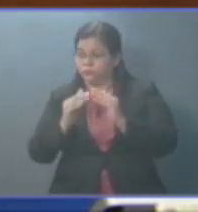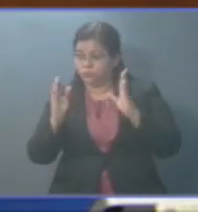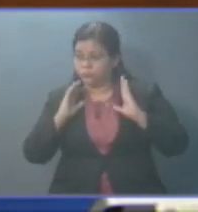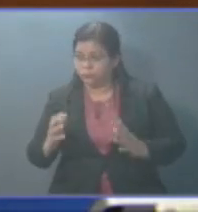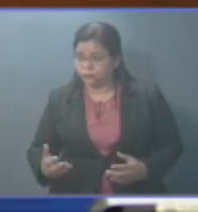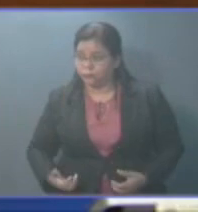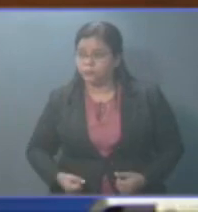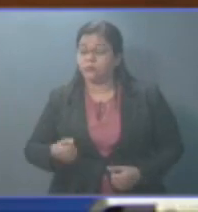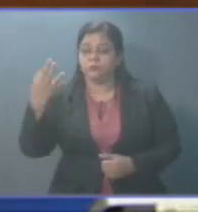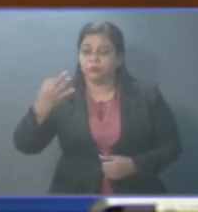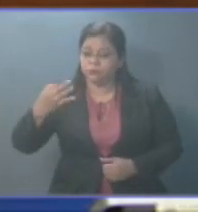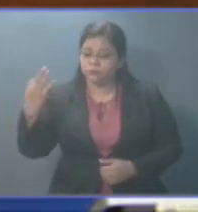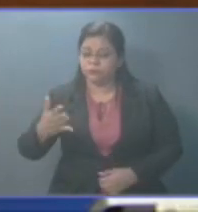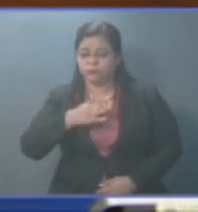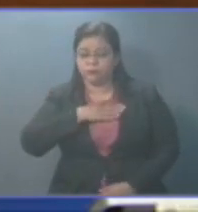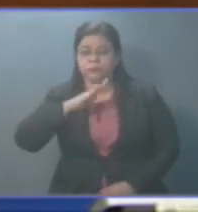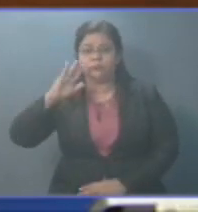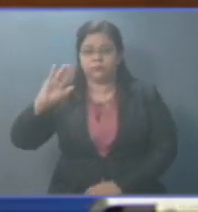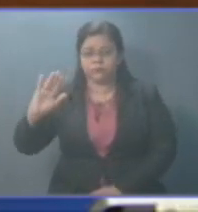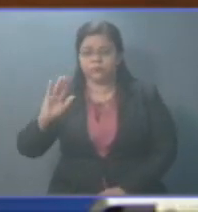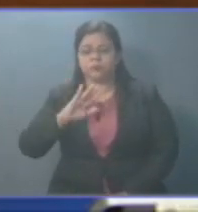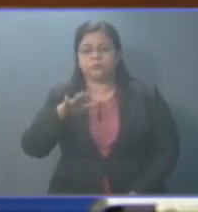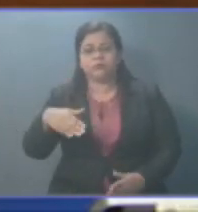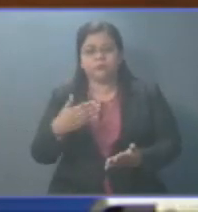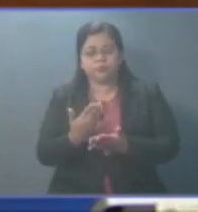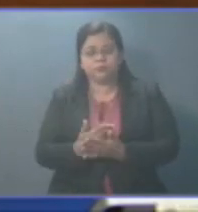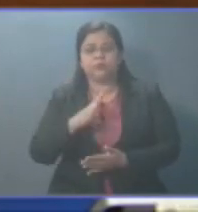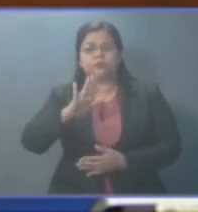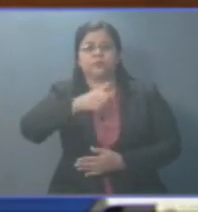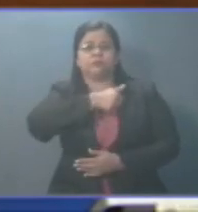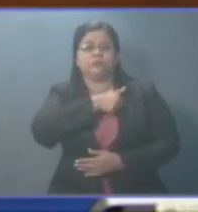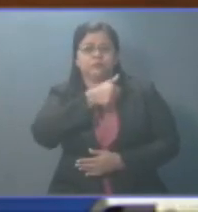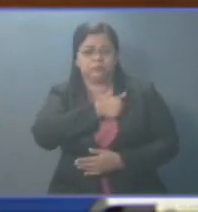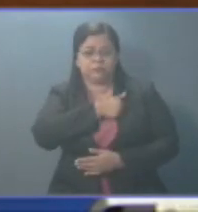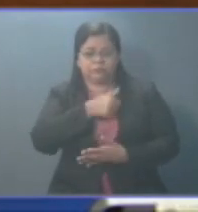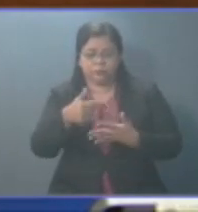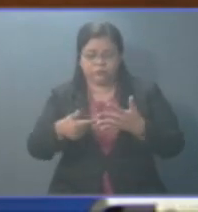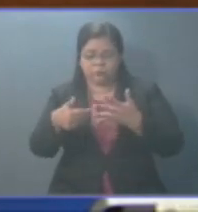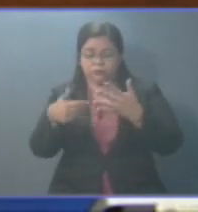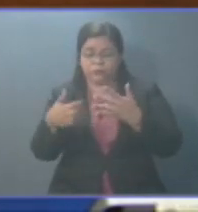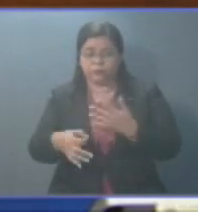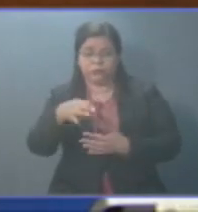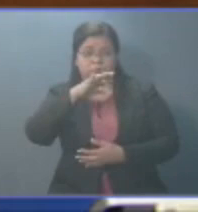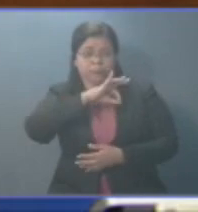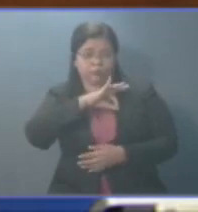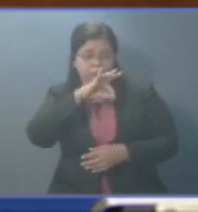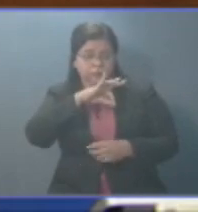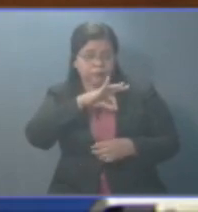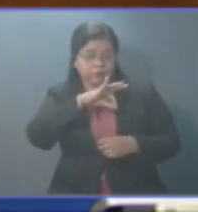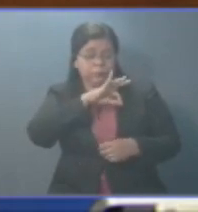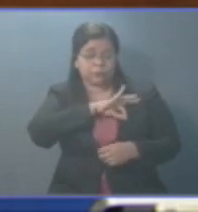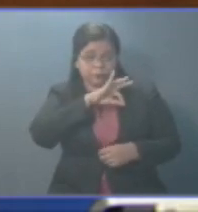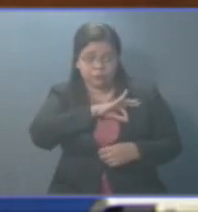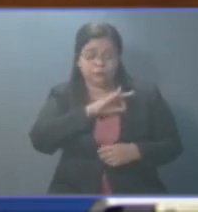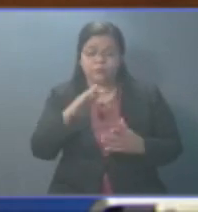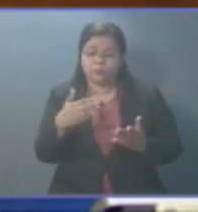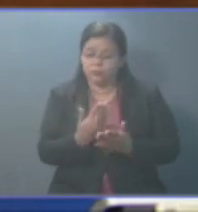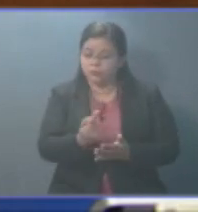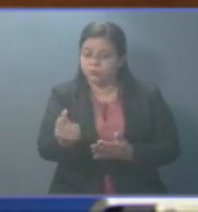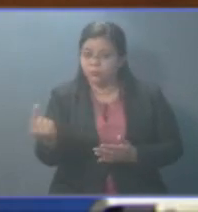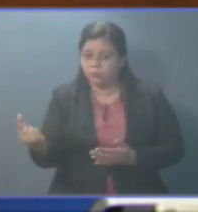de cumplir lo que le corresponde, debe cumplir también con la ley de los beneficios y las prestaciones sociales de los